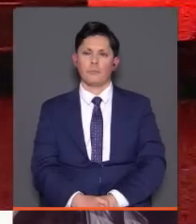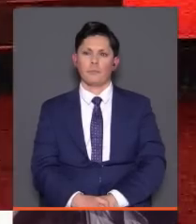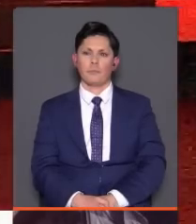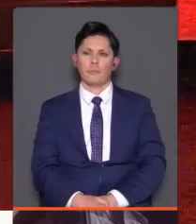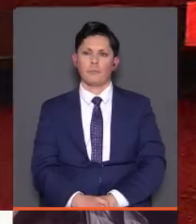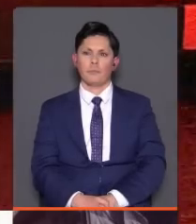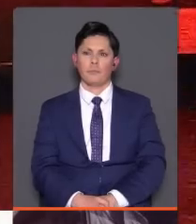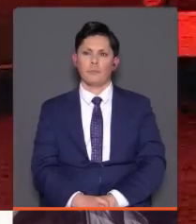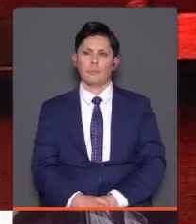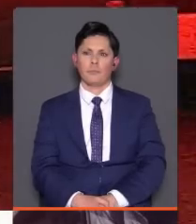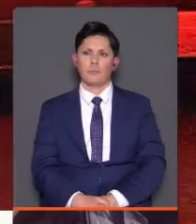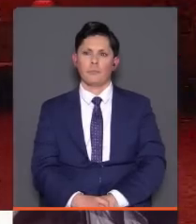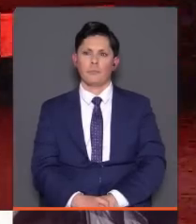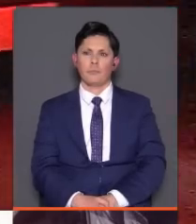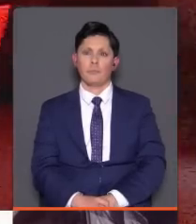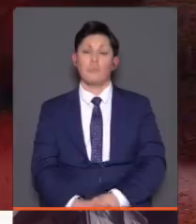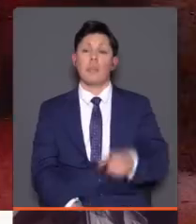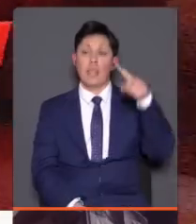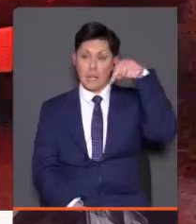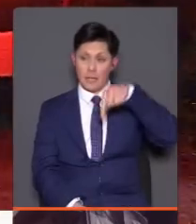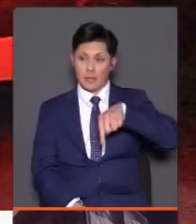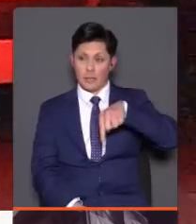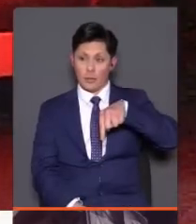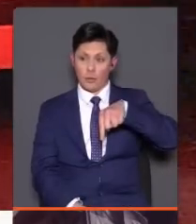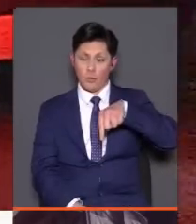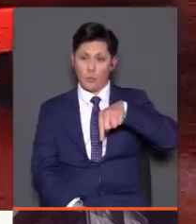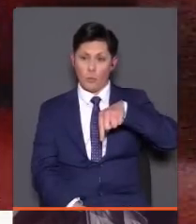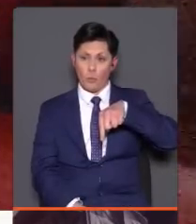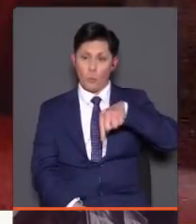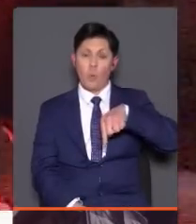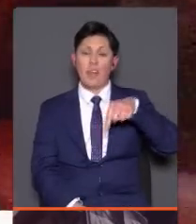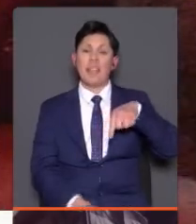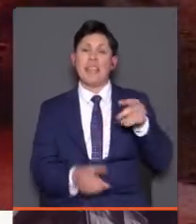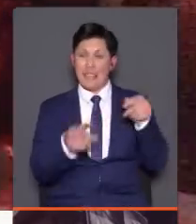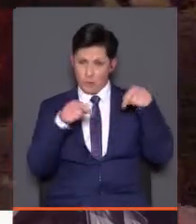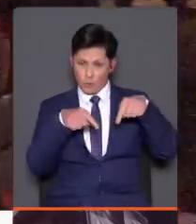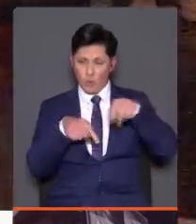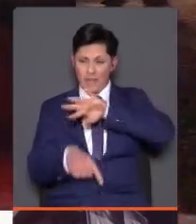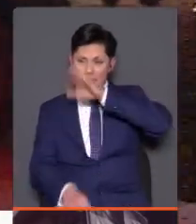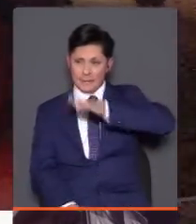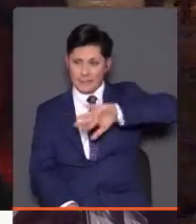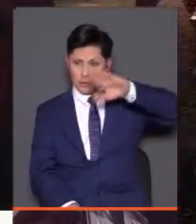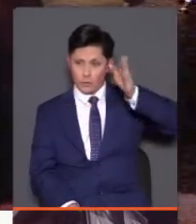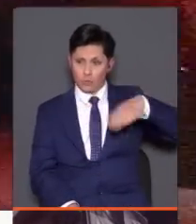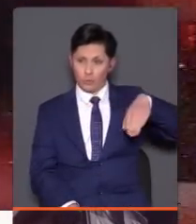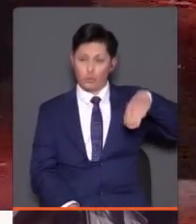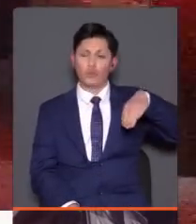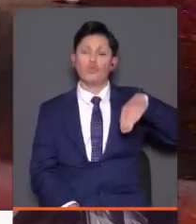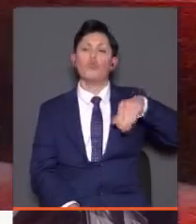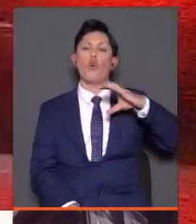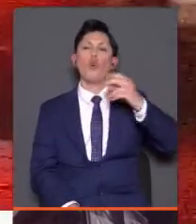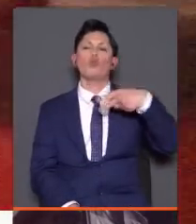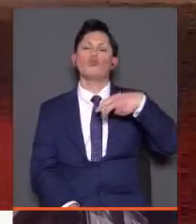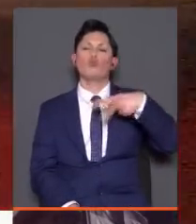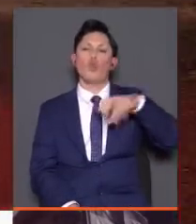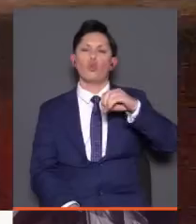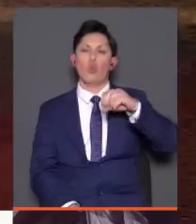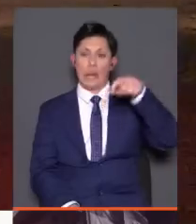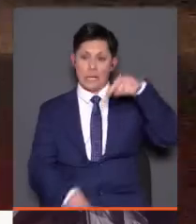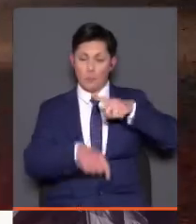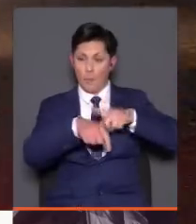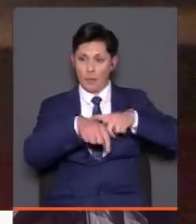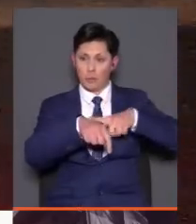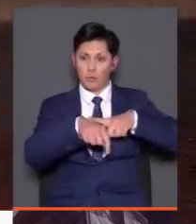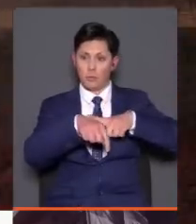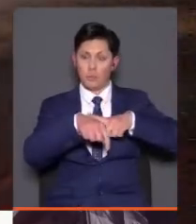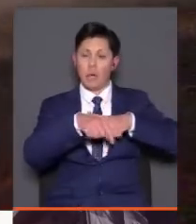Este es uno de los puntos de vigilancia en las cercanías del Cerro Chuño. Se acaba de recibir una denuncia y en este momento carabineros